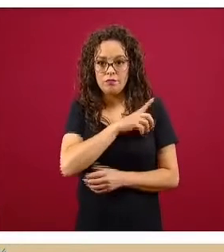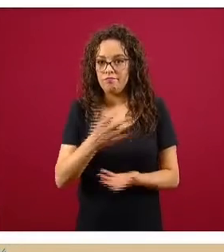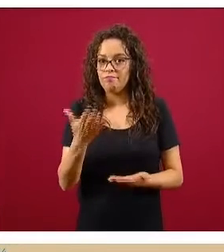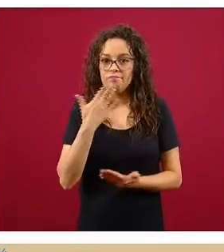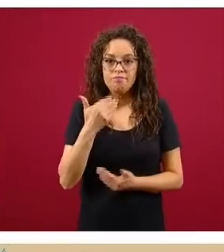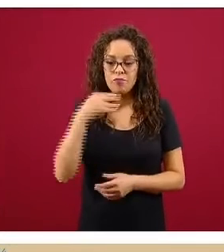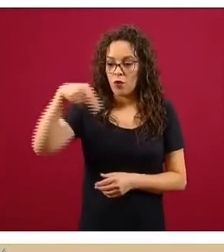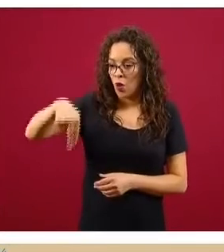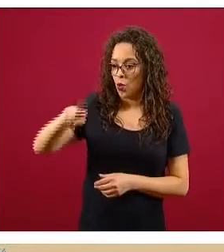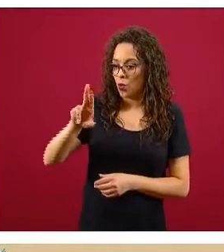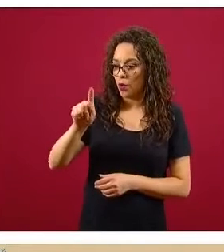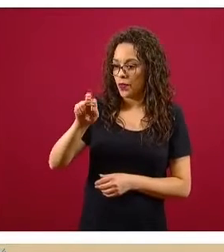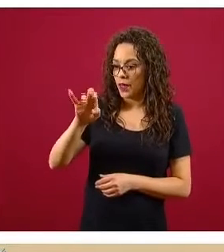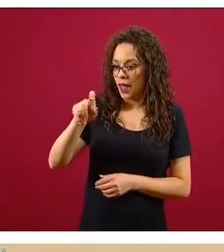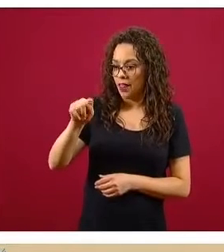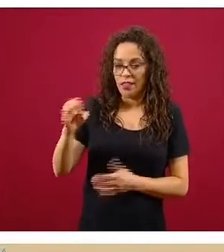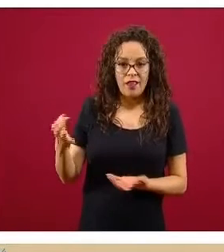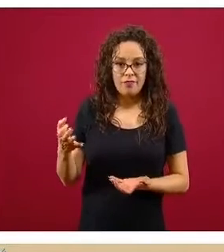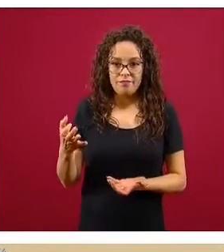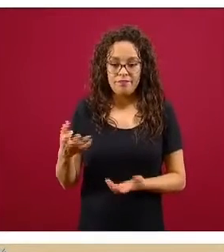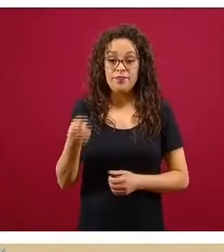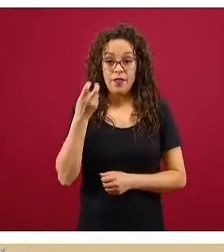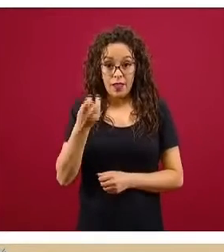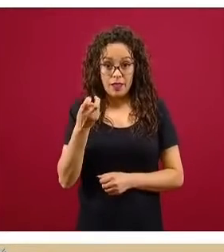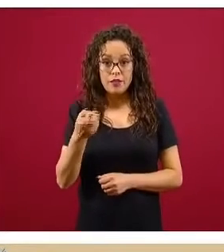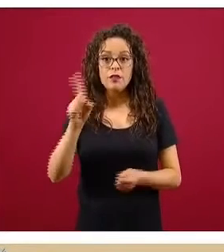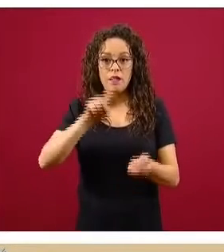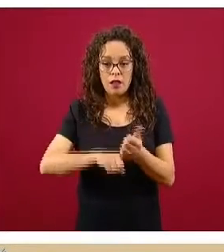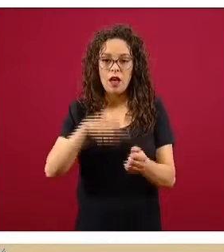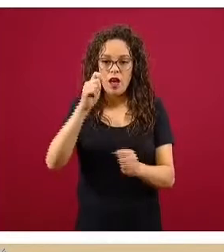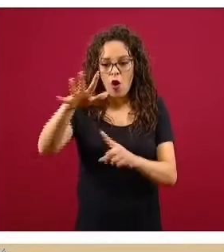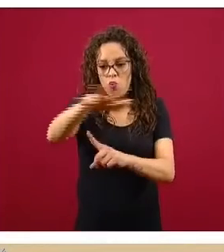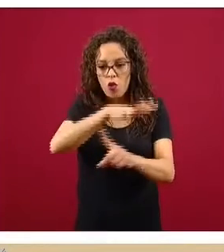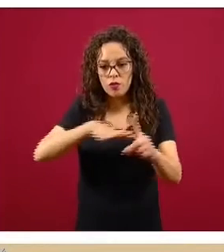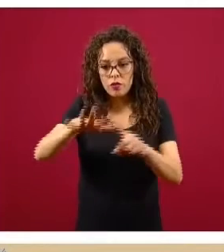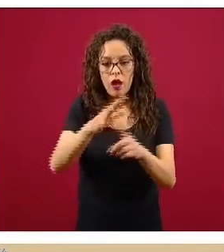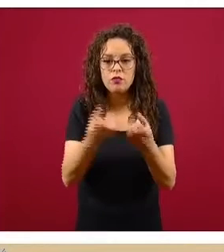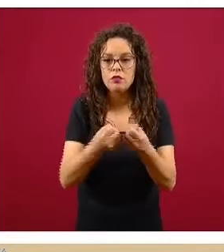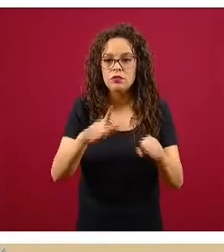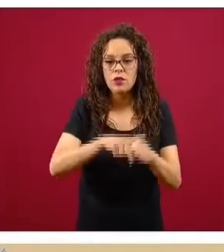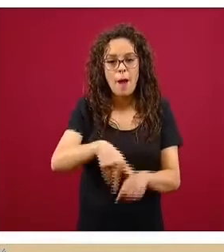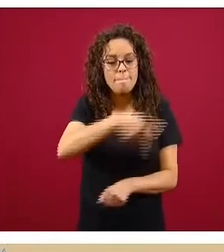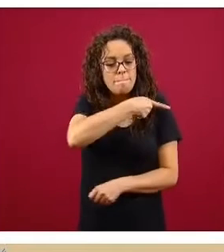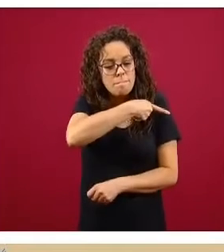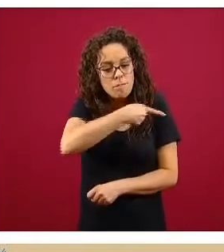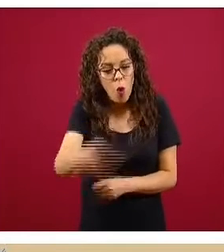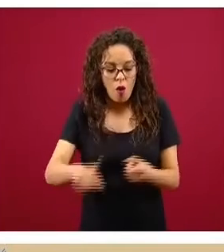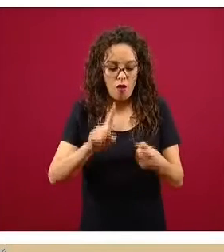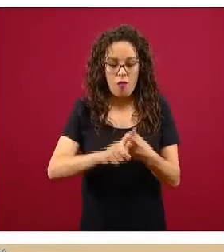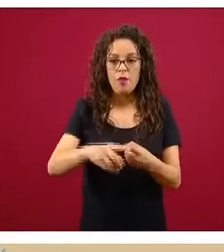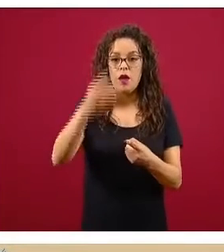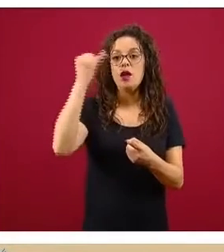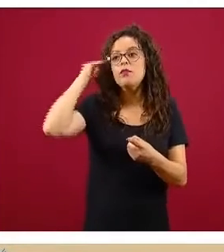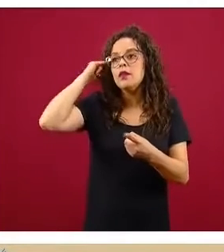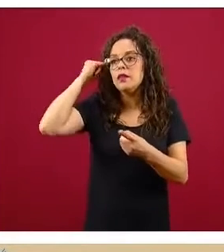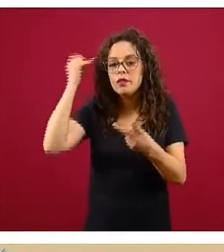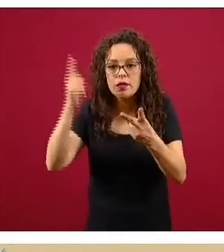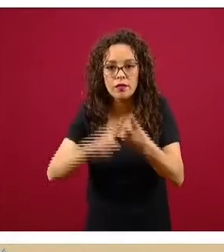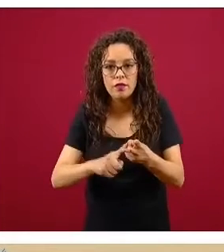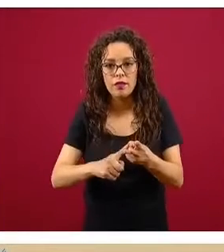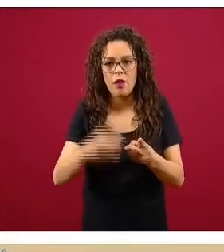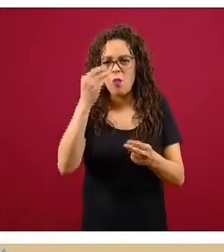actividades de prevención y promoción, y también contextos sociales, pobreza, indigenismo. Hay muchos contextos que